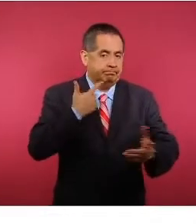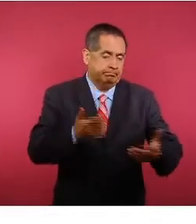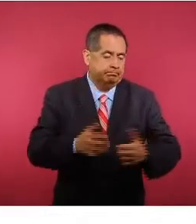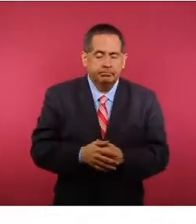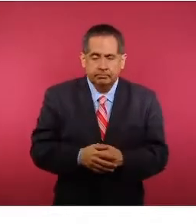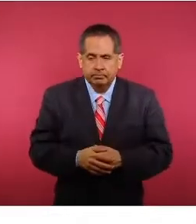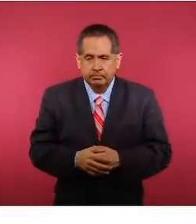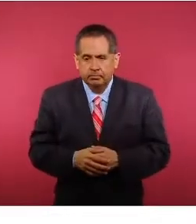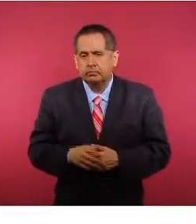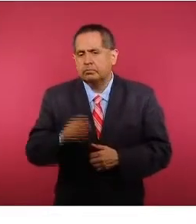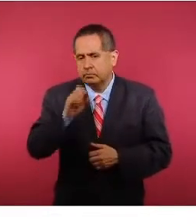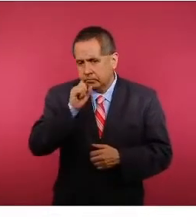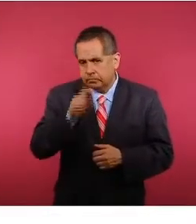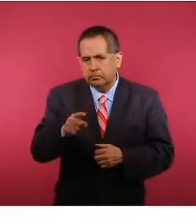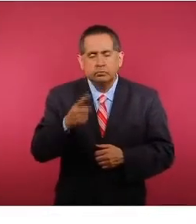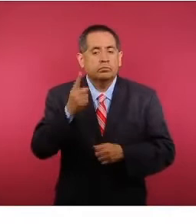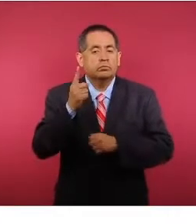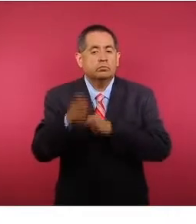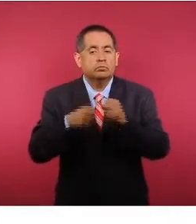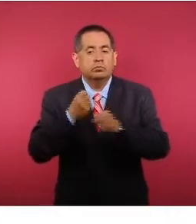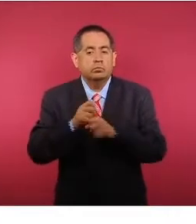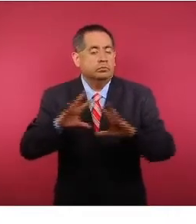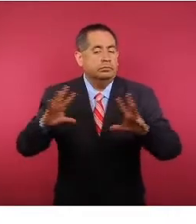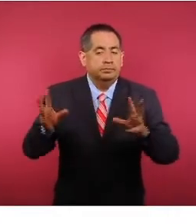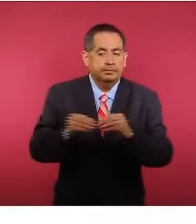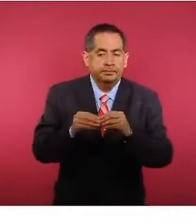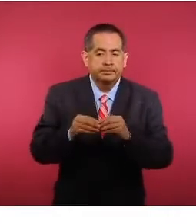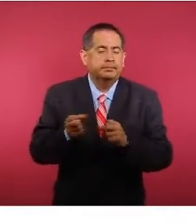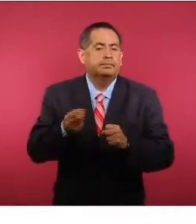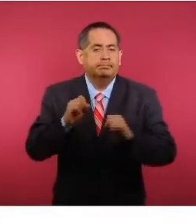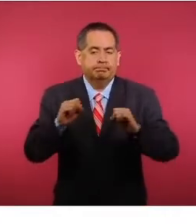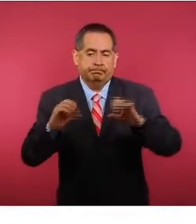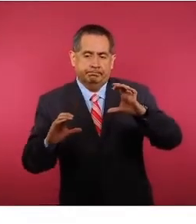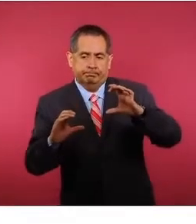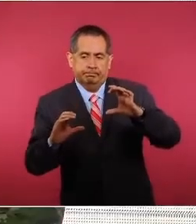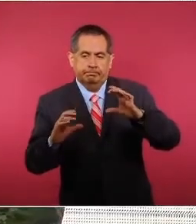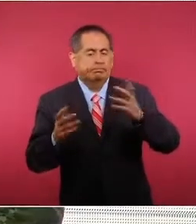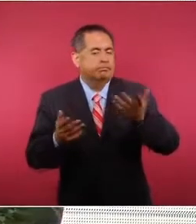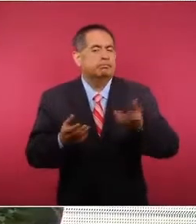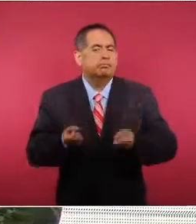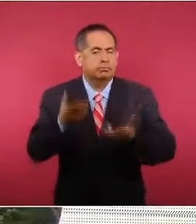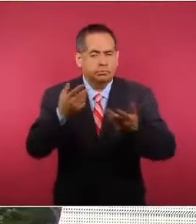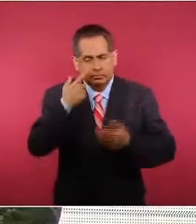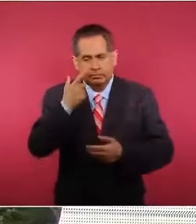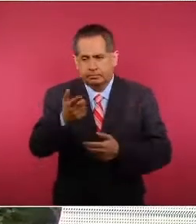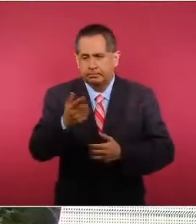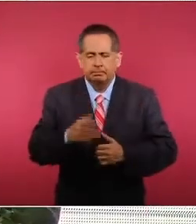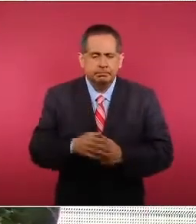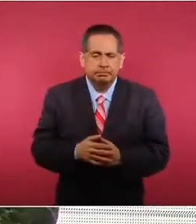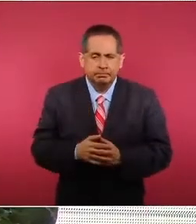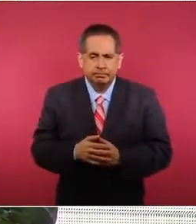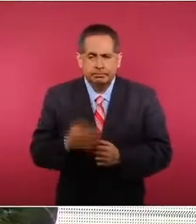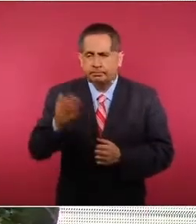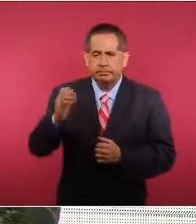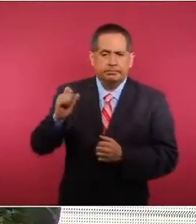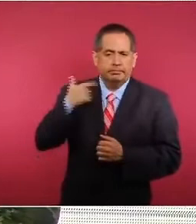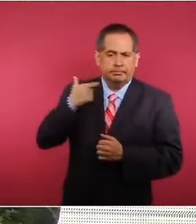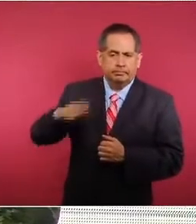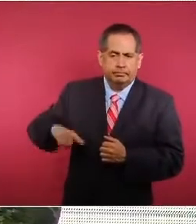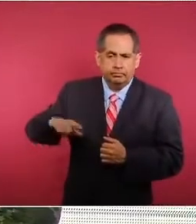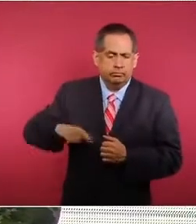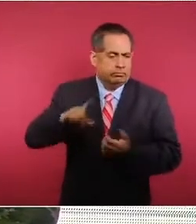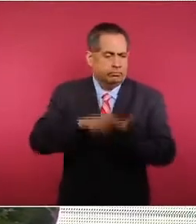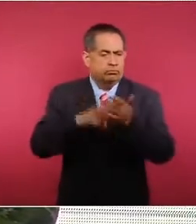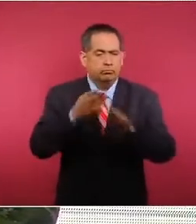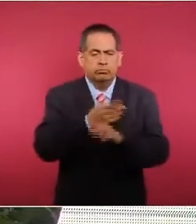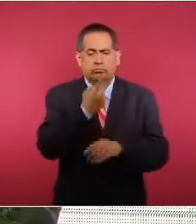También sacamos anualmente cuánto se gastó, haciendo en la pasada administración un